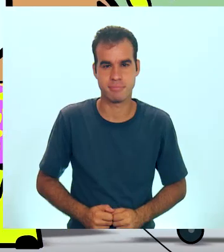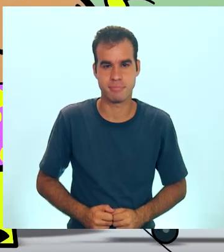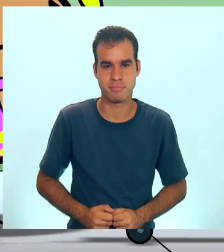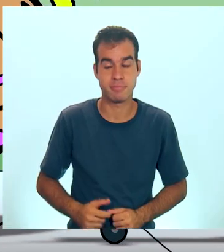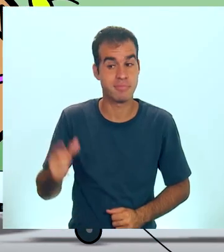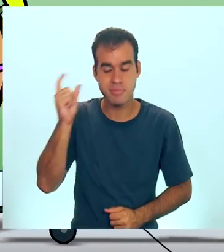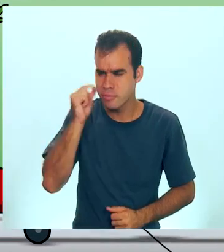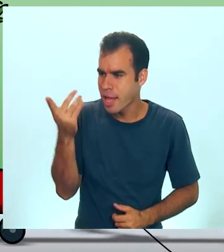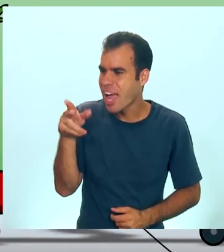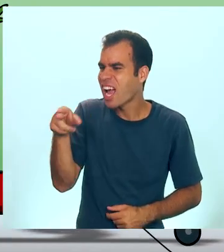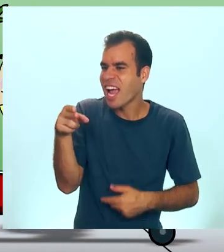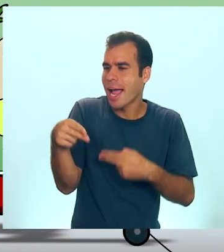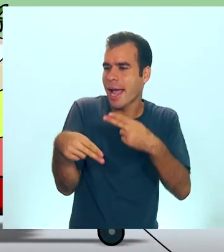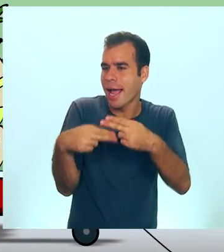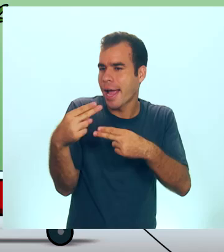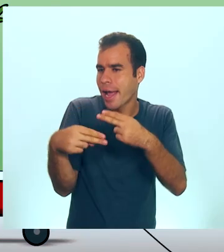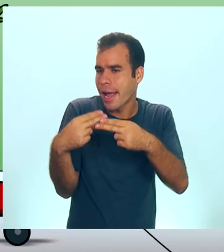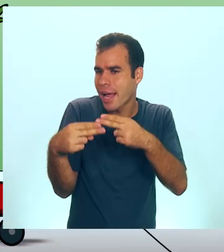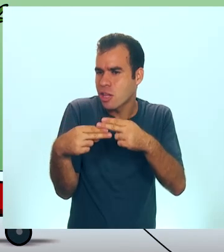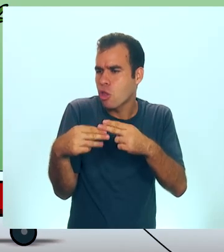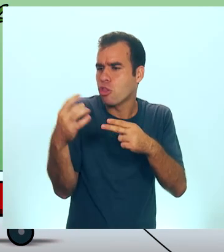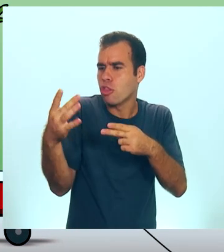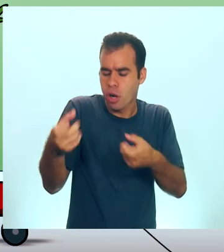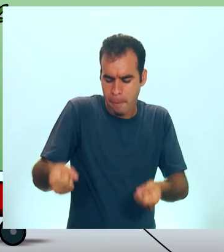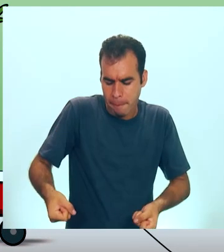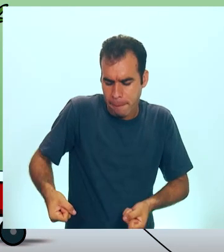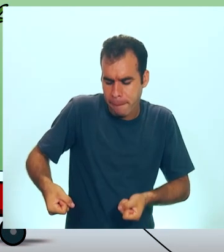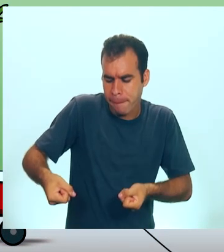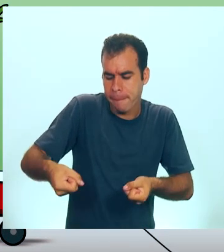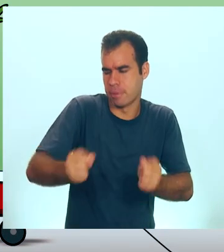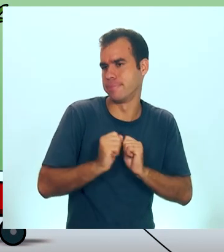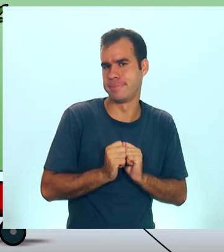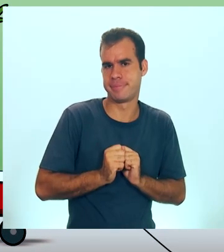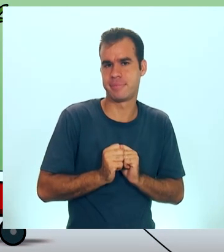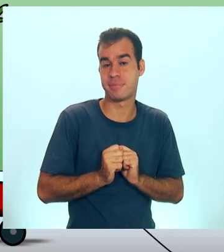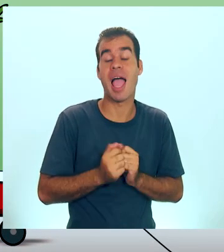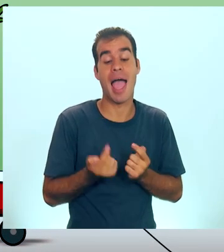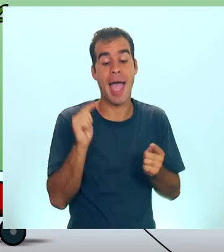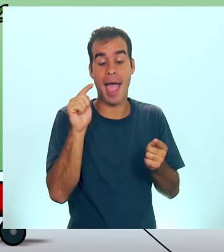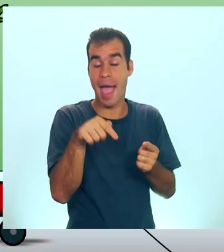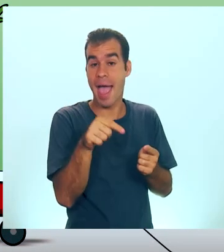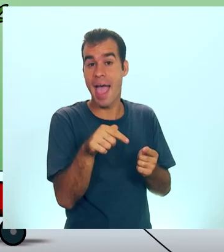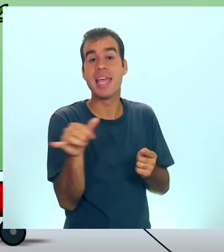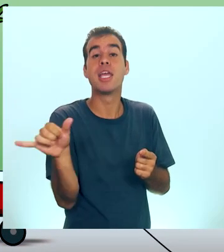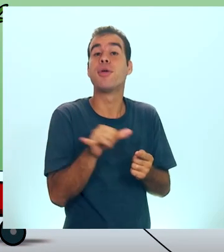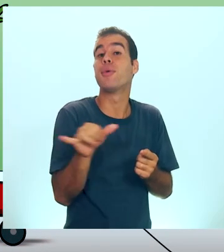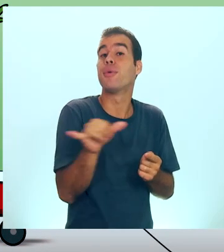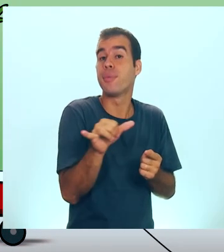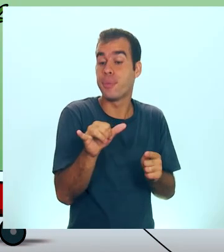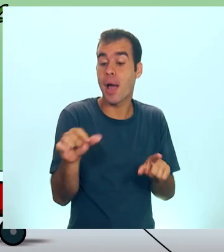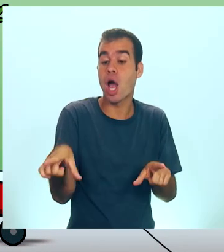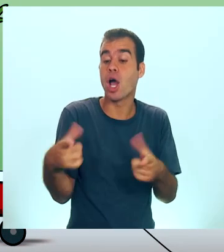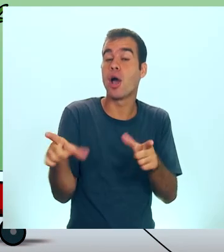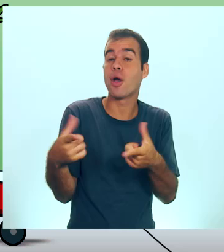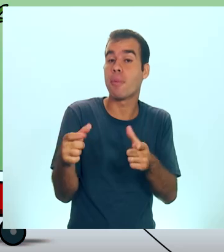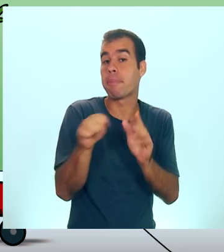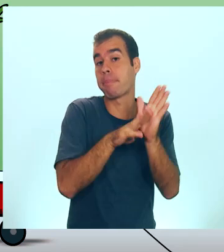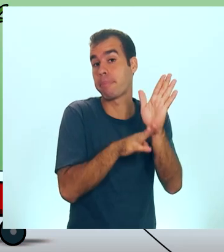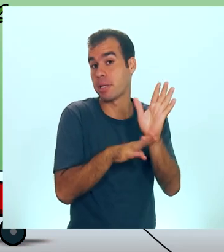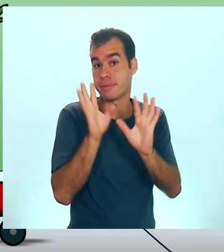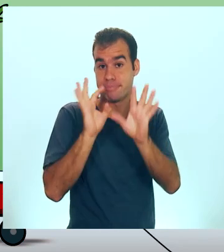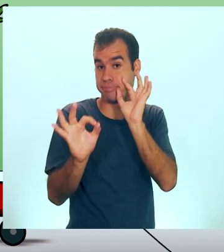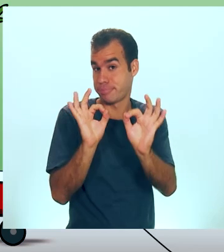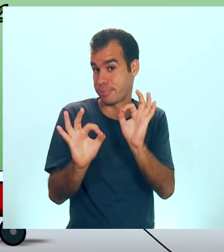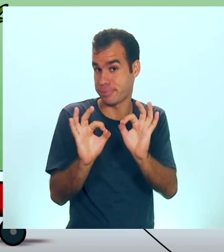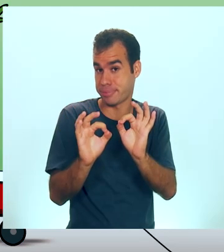Ya, Gruma, ¿qué haces con Dolores en una carretilla? Es que ella también quiere cumplir con las